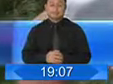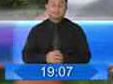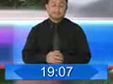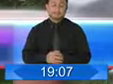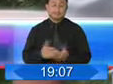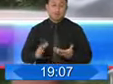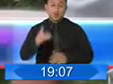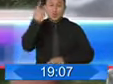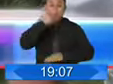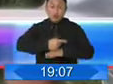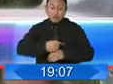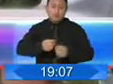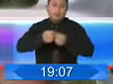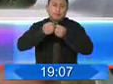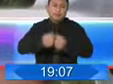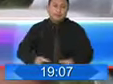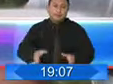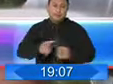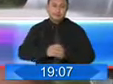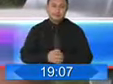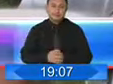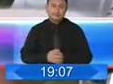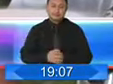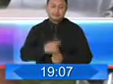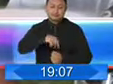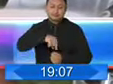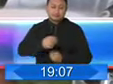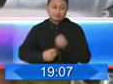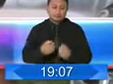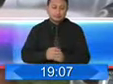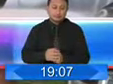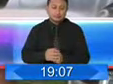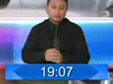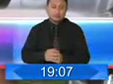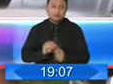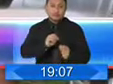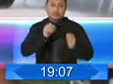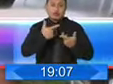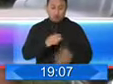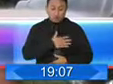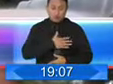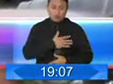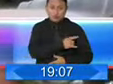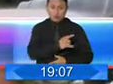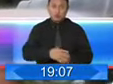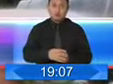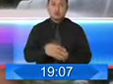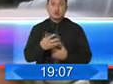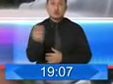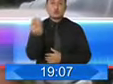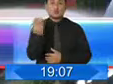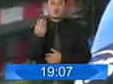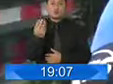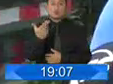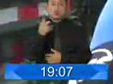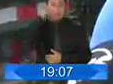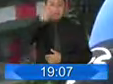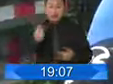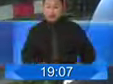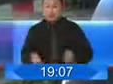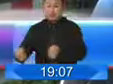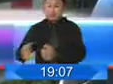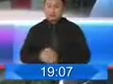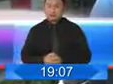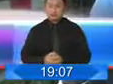un día de pérdida ya. Ya de aquí nosotros estaríamos cargando, descargando, yo al menos bajo con huevos, estaría descargando mañana. Que anoche,